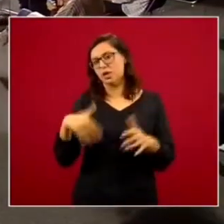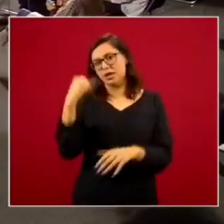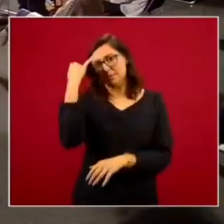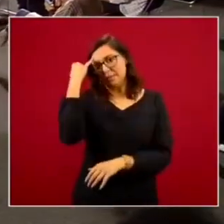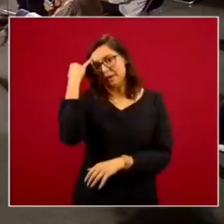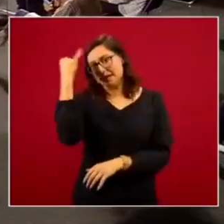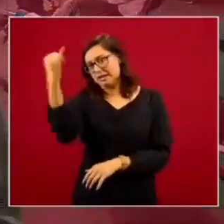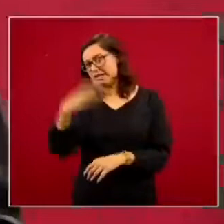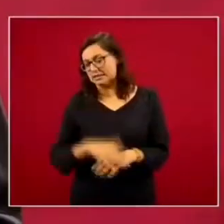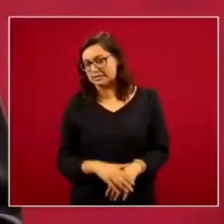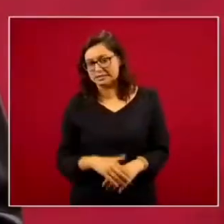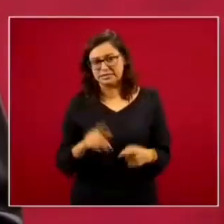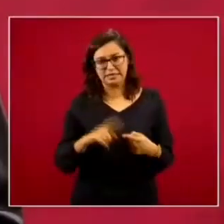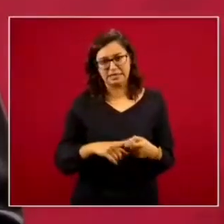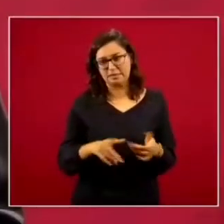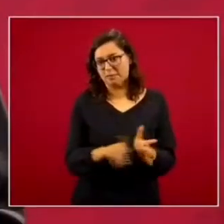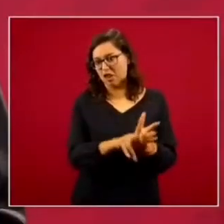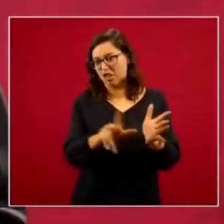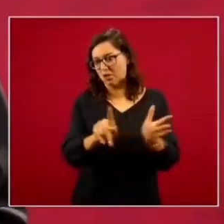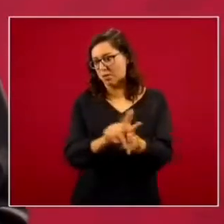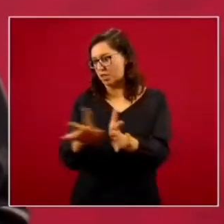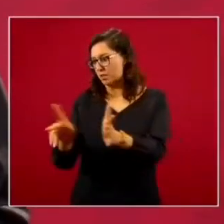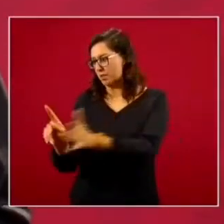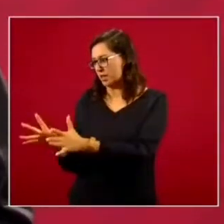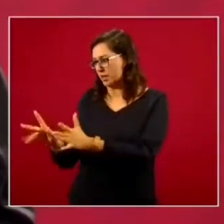8 columnas en Reforma y en Universal y en